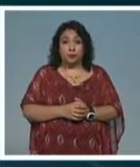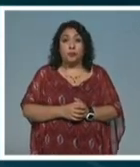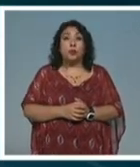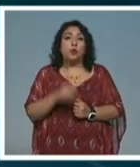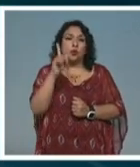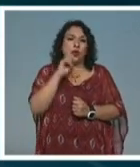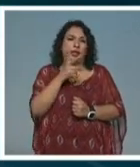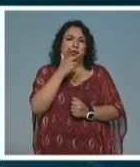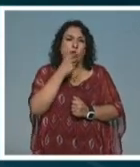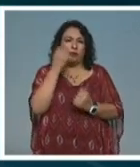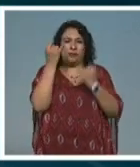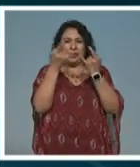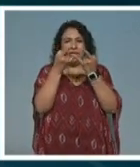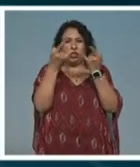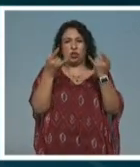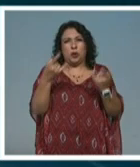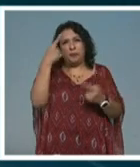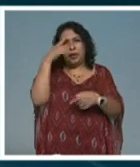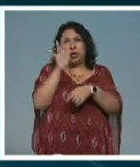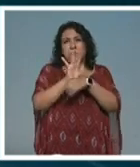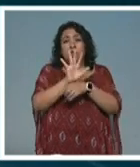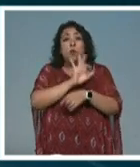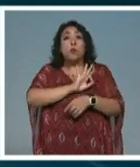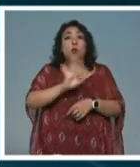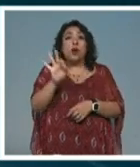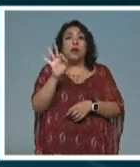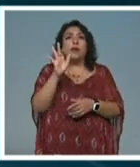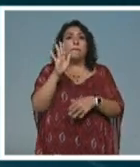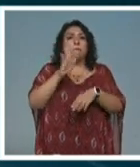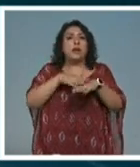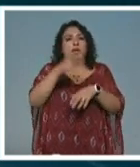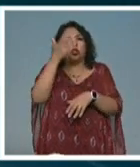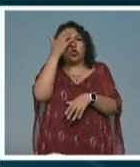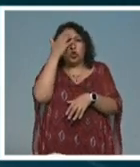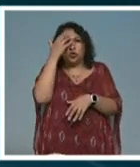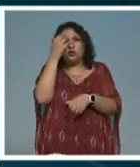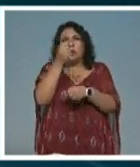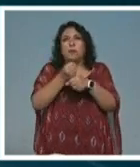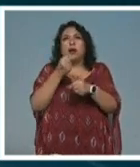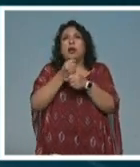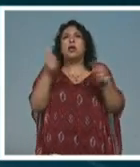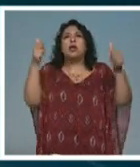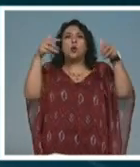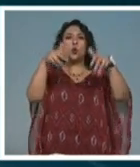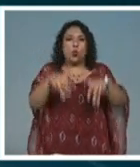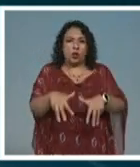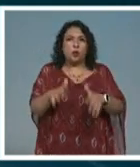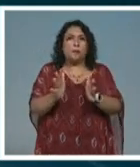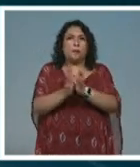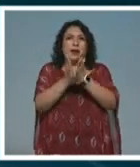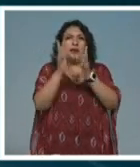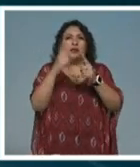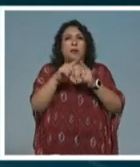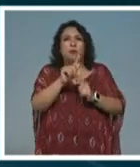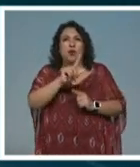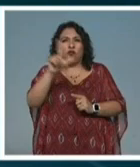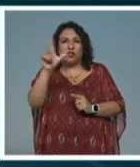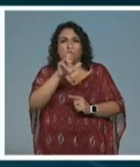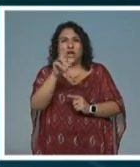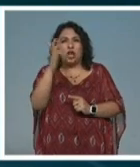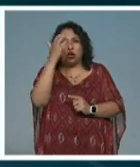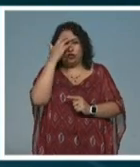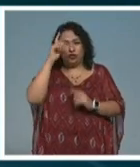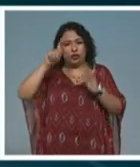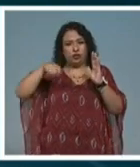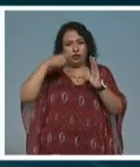Las y los creadores de historias para cine podrán enriquecer su conocimiento y práctica en un encuentro en el que participan profesionales reconocidos